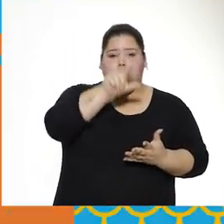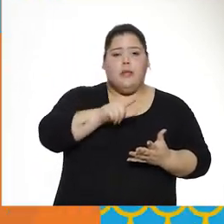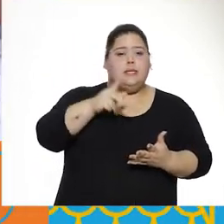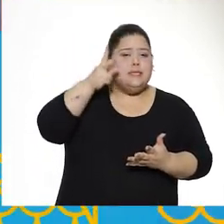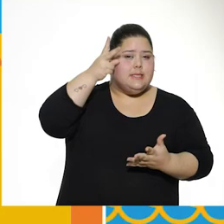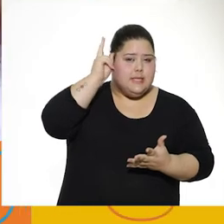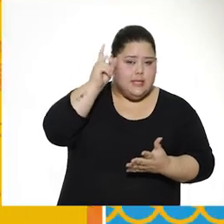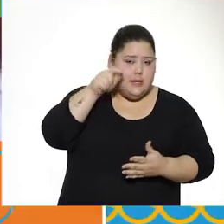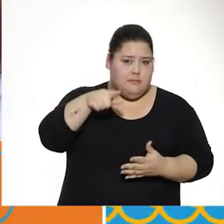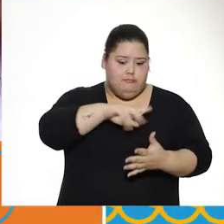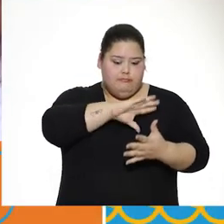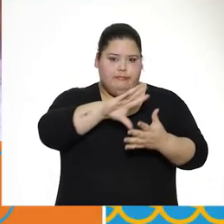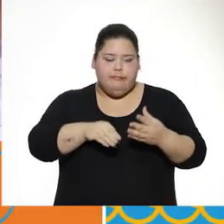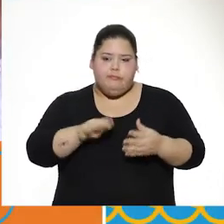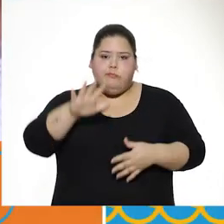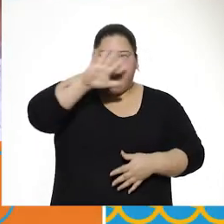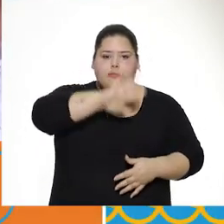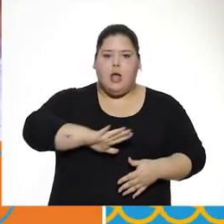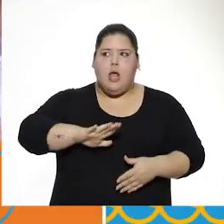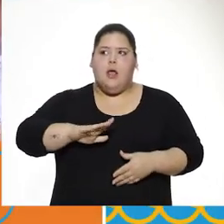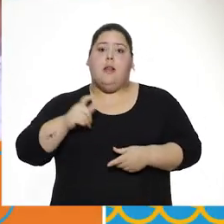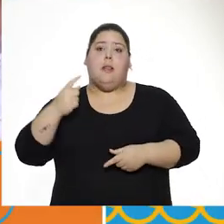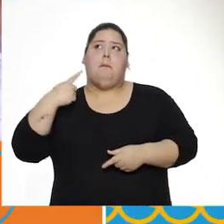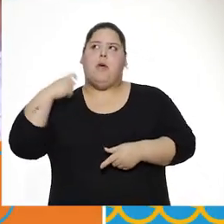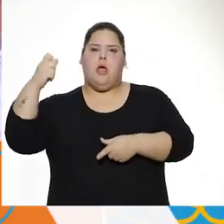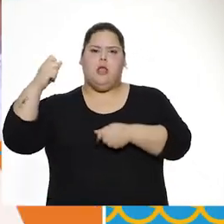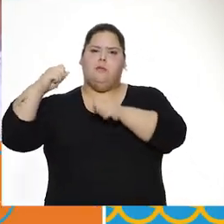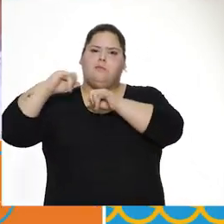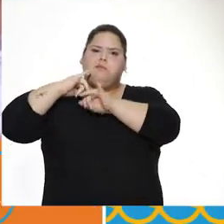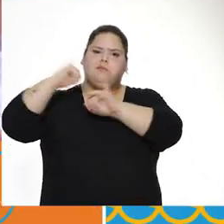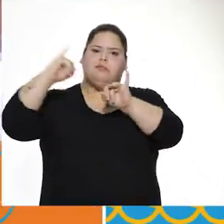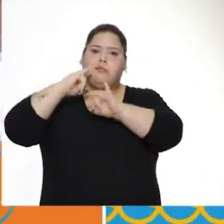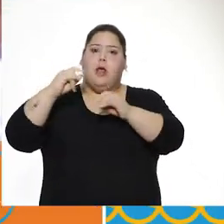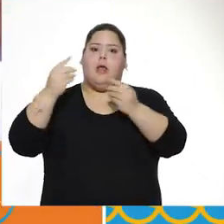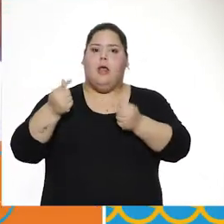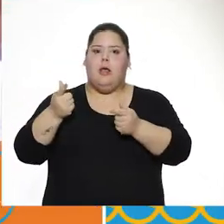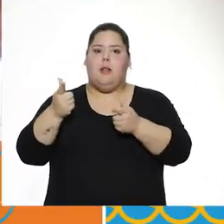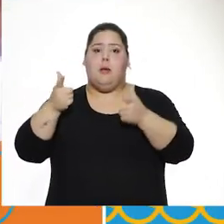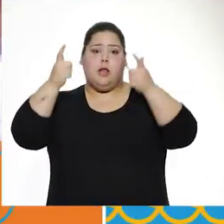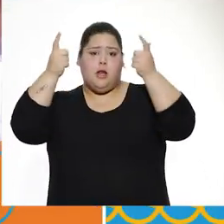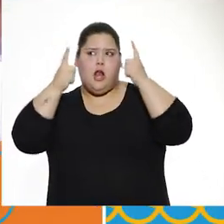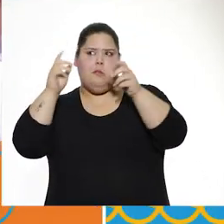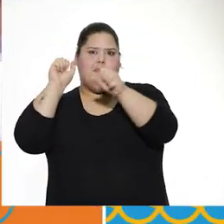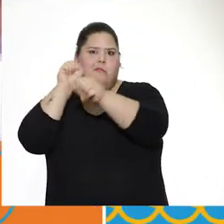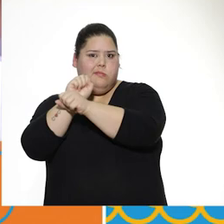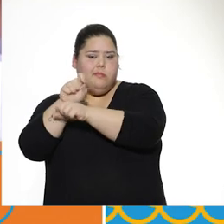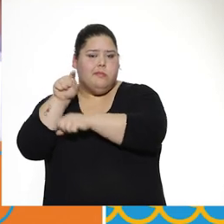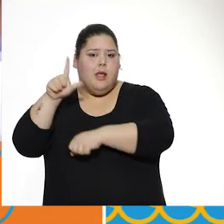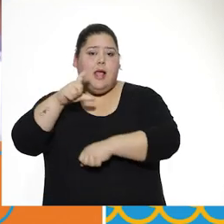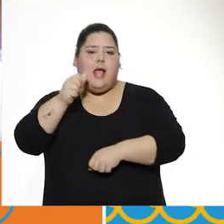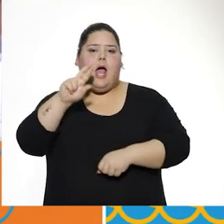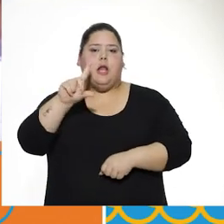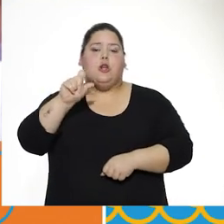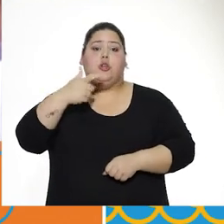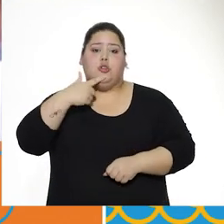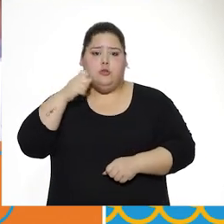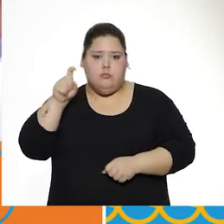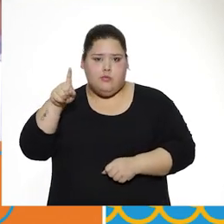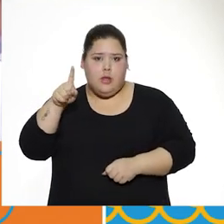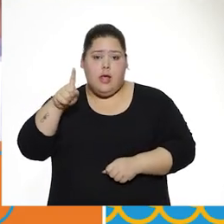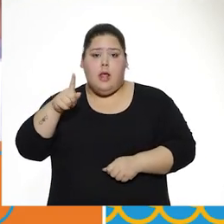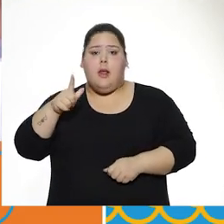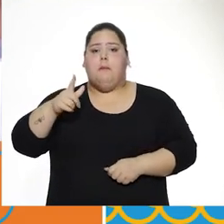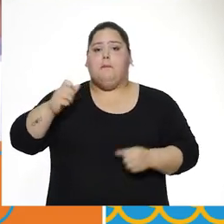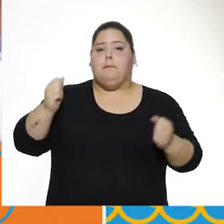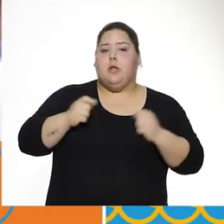Chile. Con noticias que llegan desde España sobre la encarcelación del rey Carlos IV, en mayo